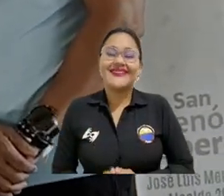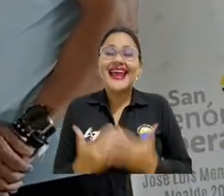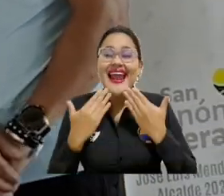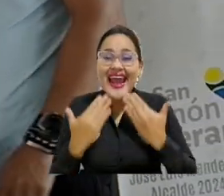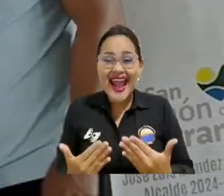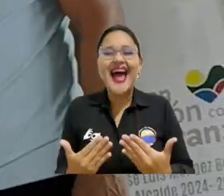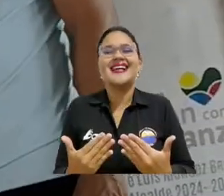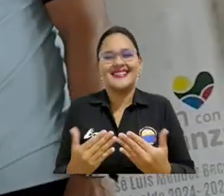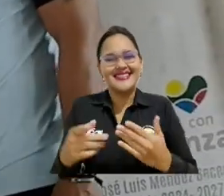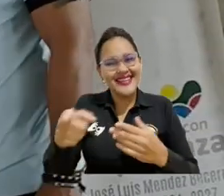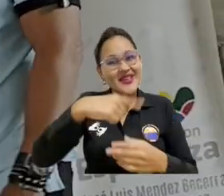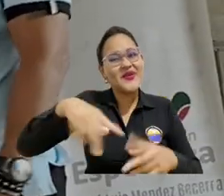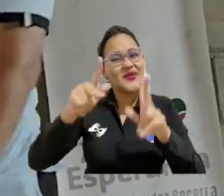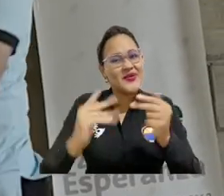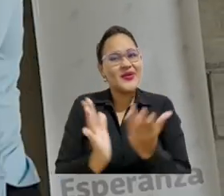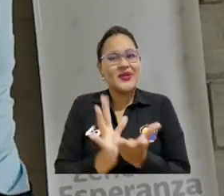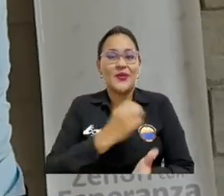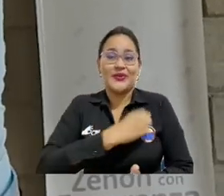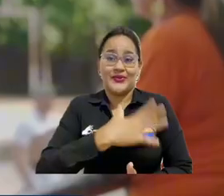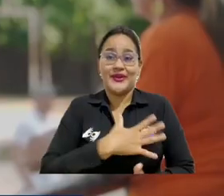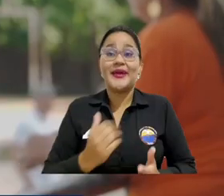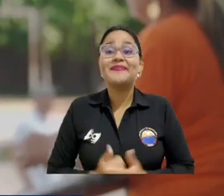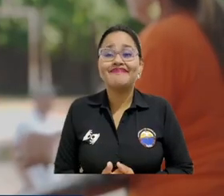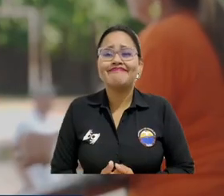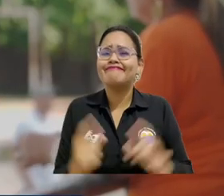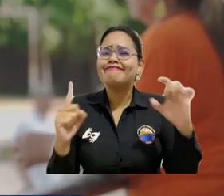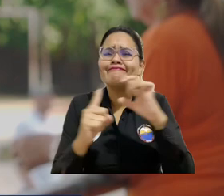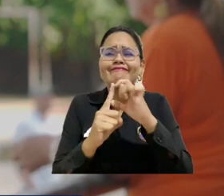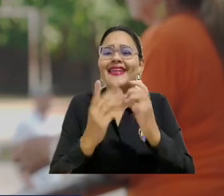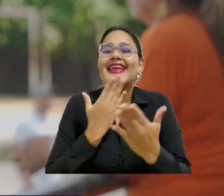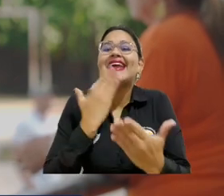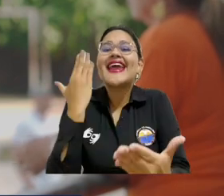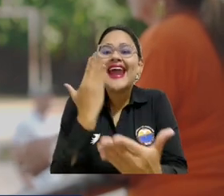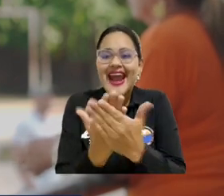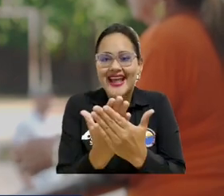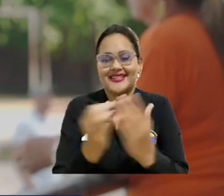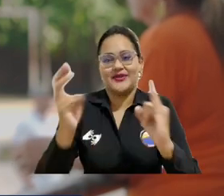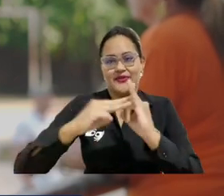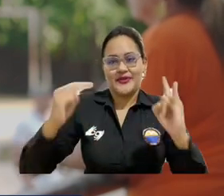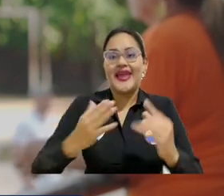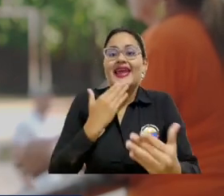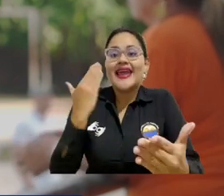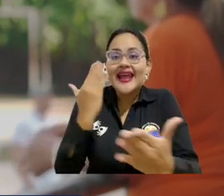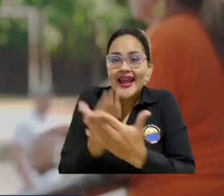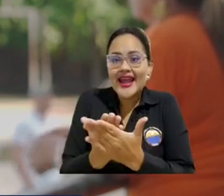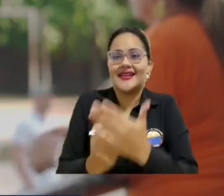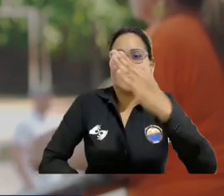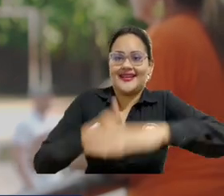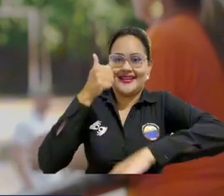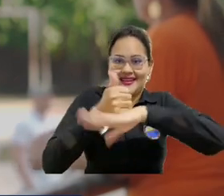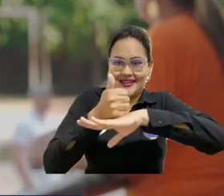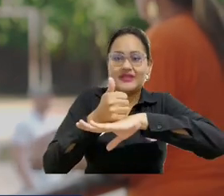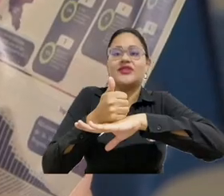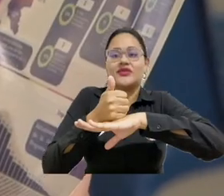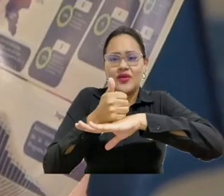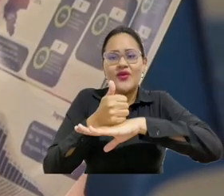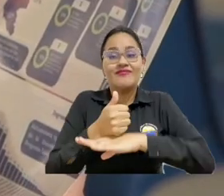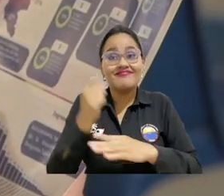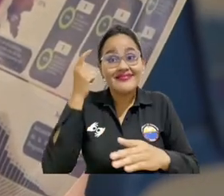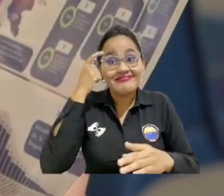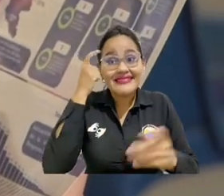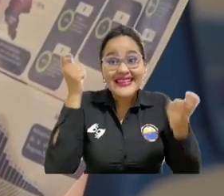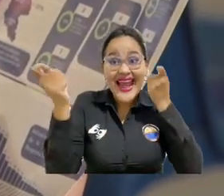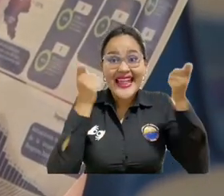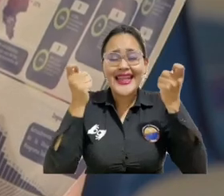oportunidades para salir adelante. La palabra es gracias, se le agradece mucho a la Universidad Magdalena, al rector, por implementar estas estrategias. Se